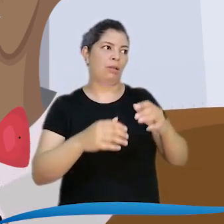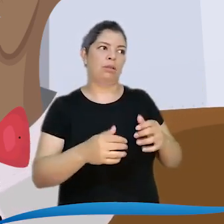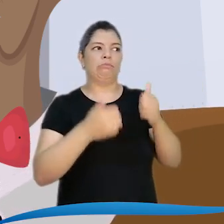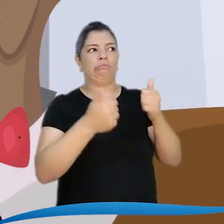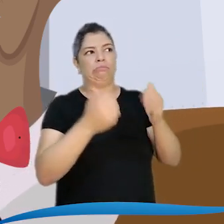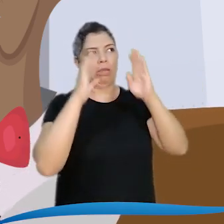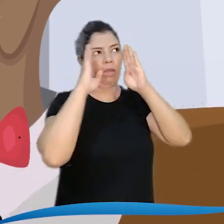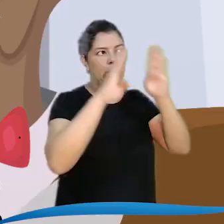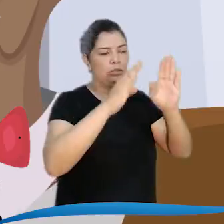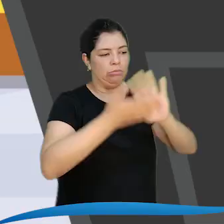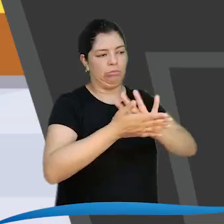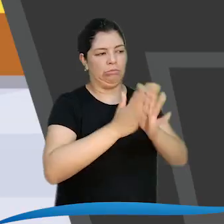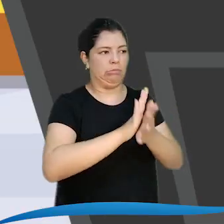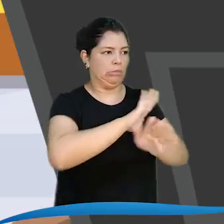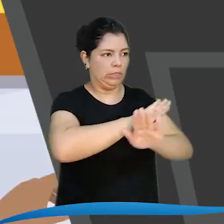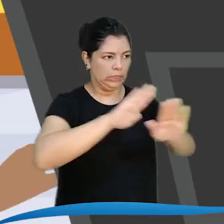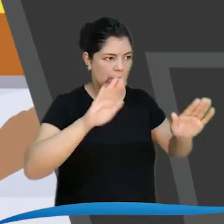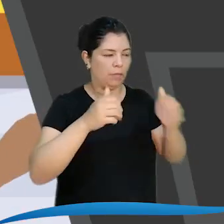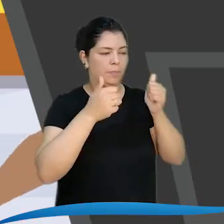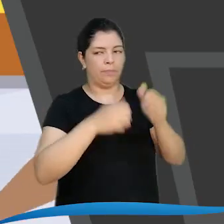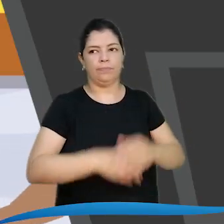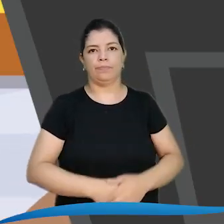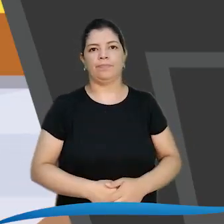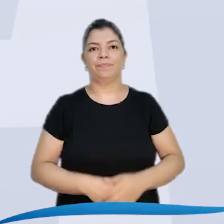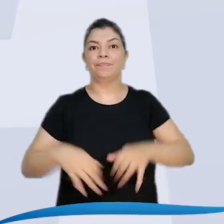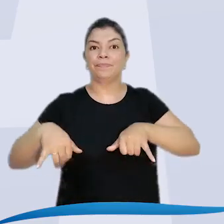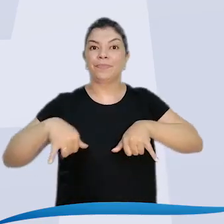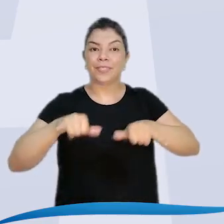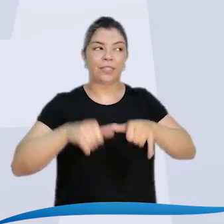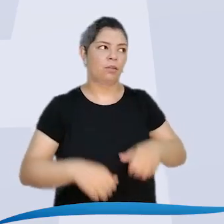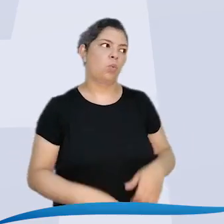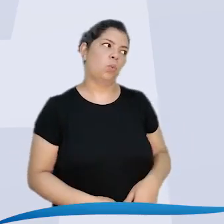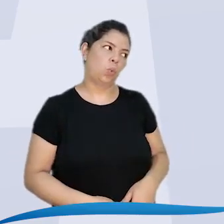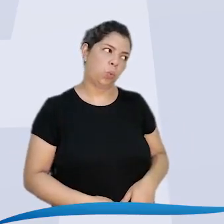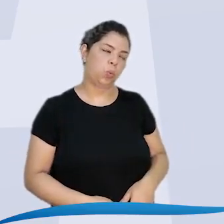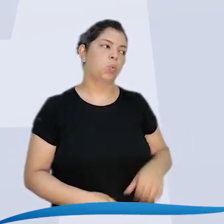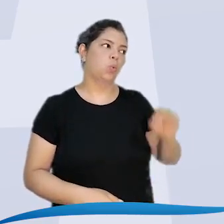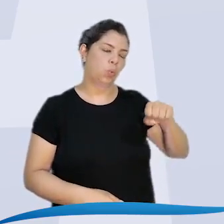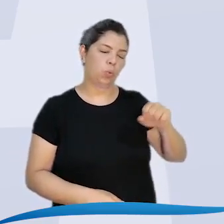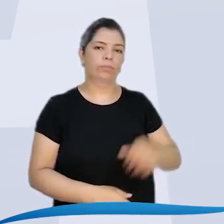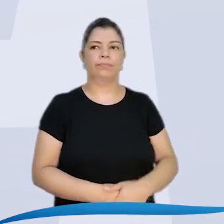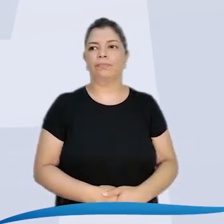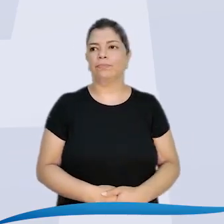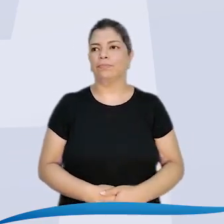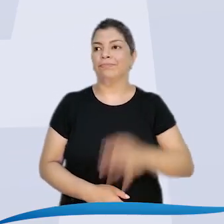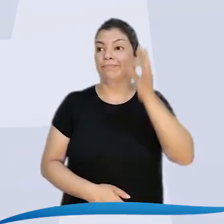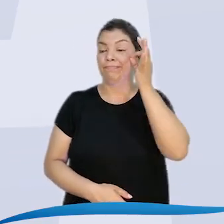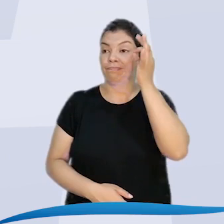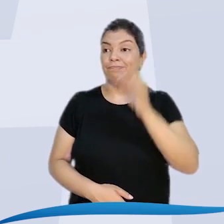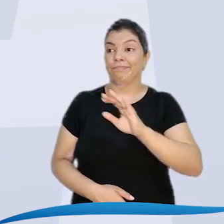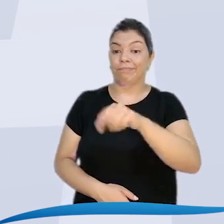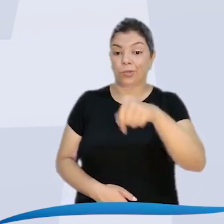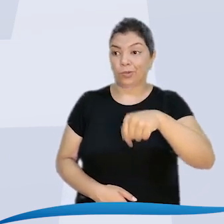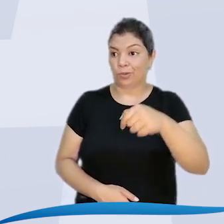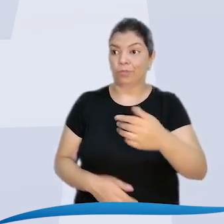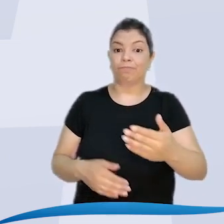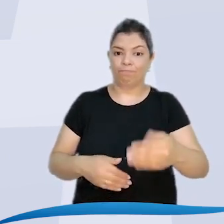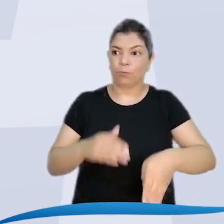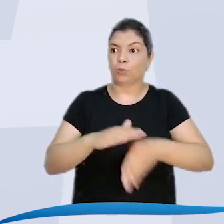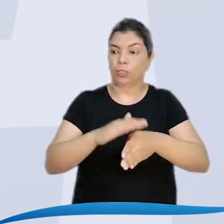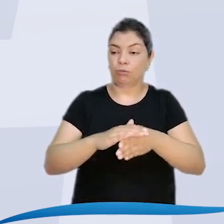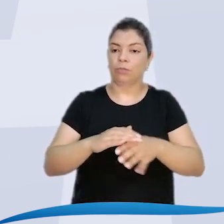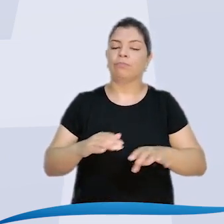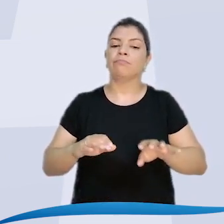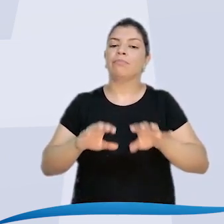en el proceso de elección. Sí, menos mal. Entonces, hoy podemos avanzar con la siguiente actividad y hacer